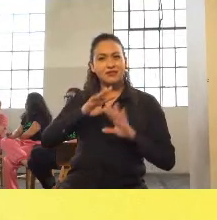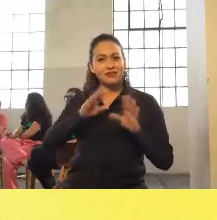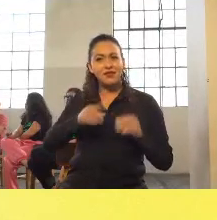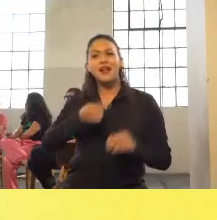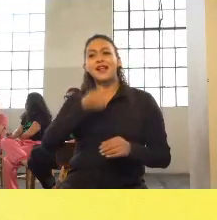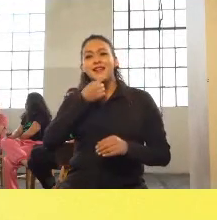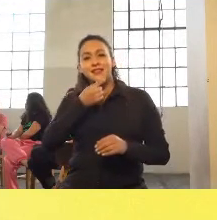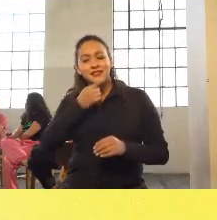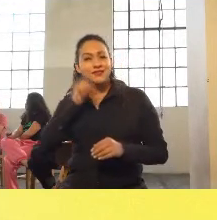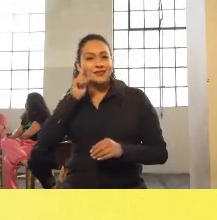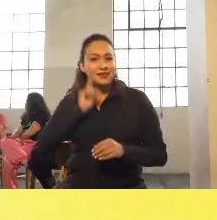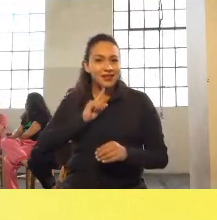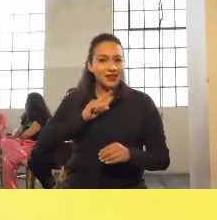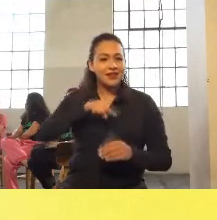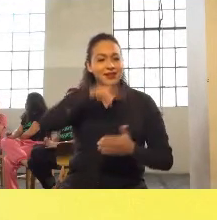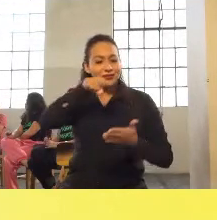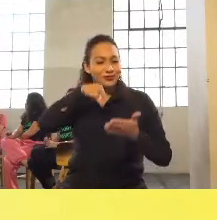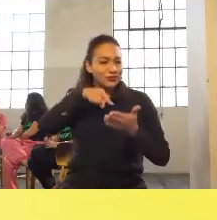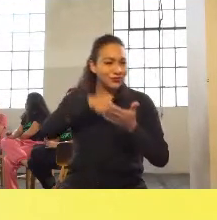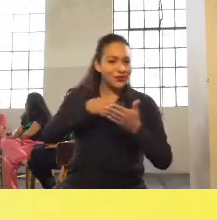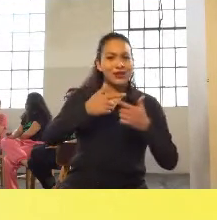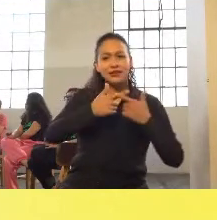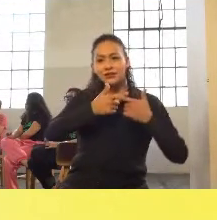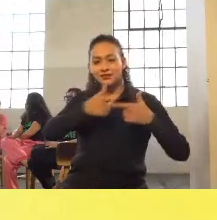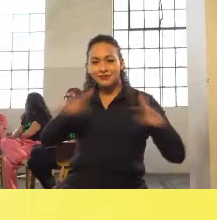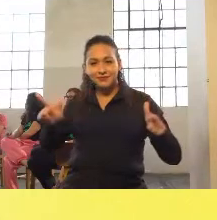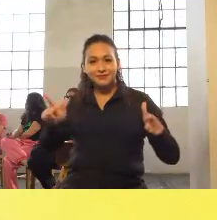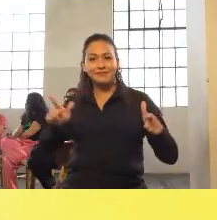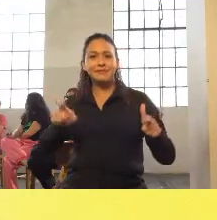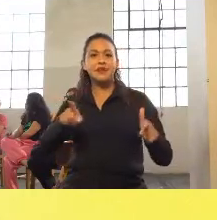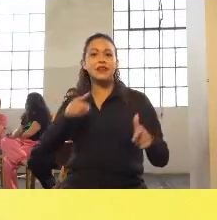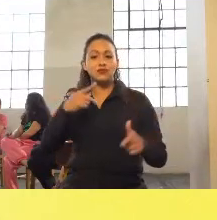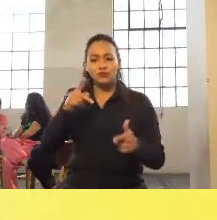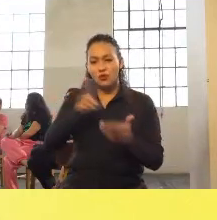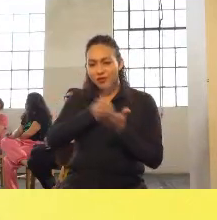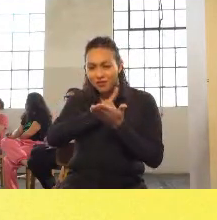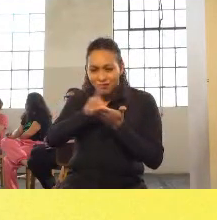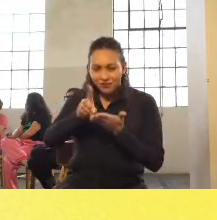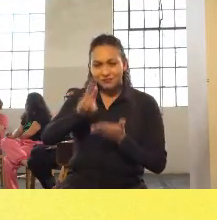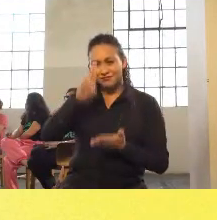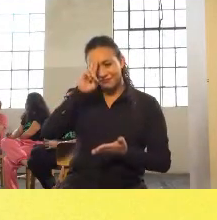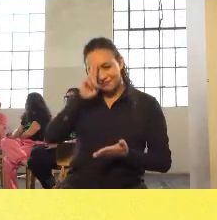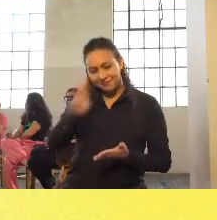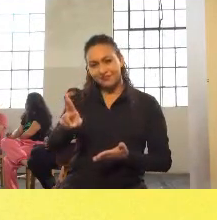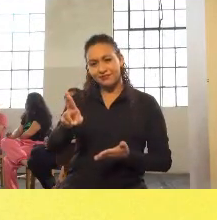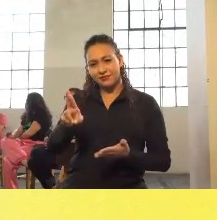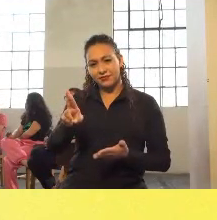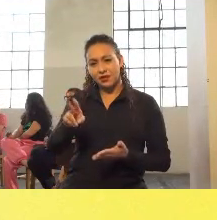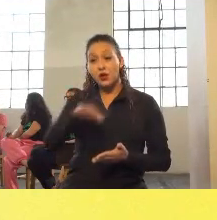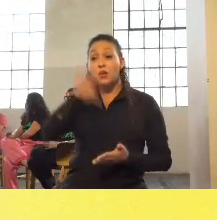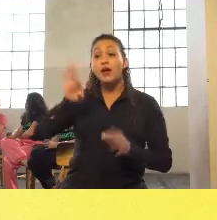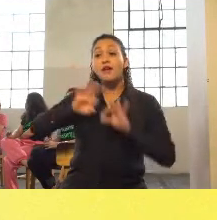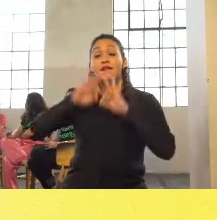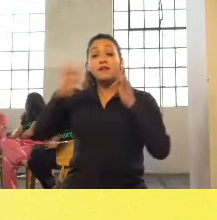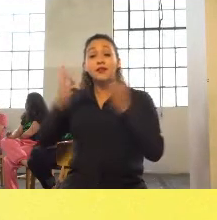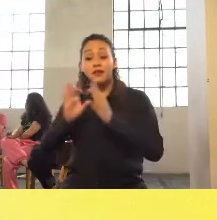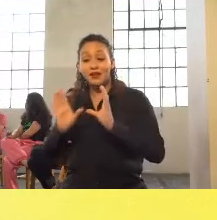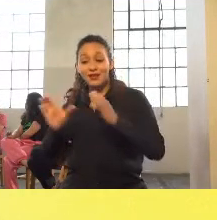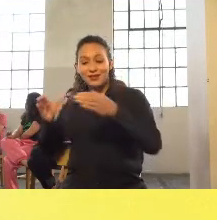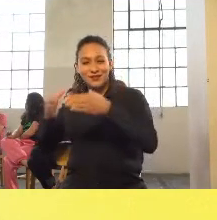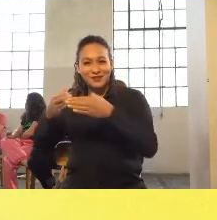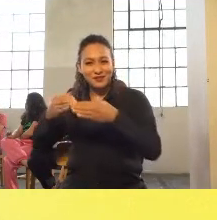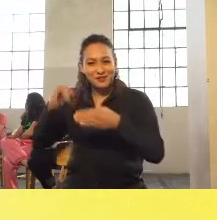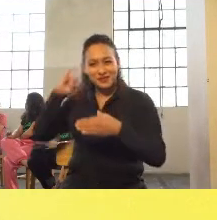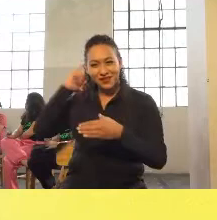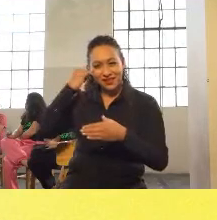las niñas recuperen su derecho al espacio público y su derecho a la ciudad. ¿Cómo lograr que las comunidades indígenas tengan